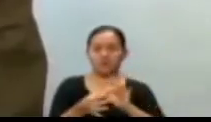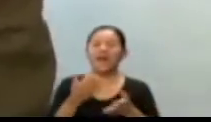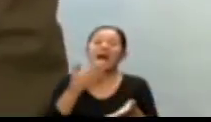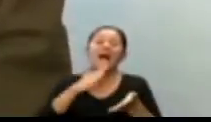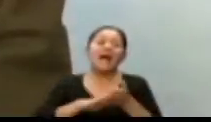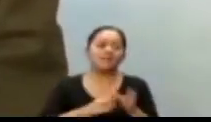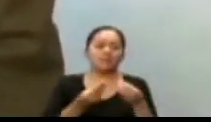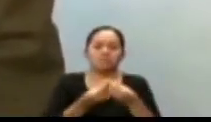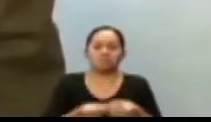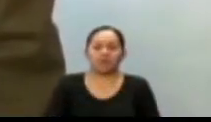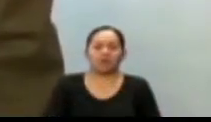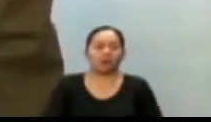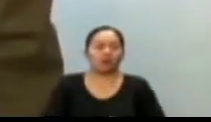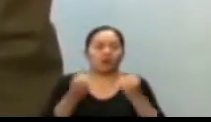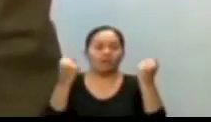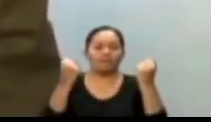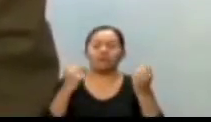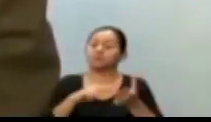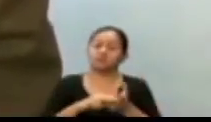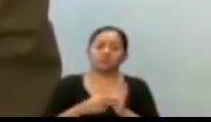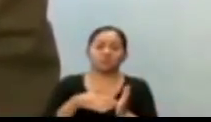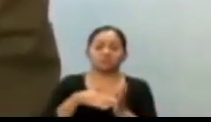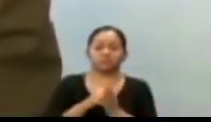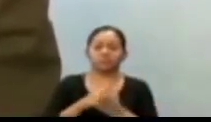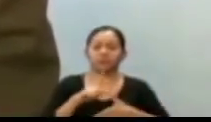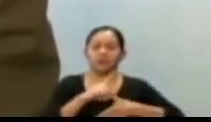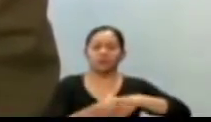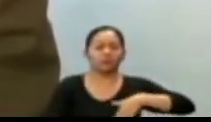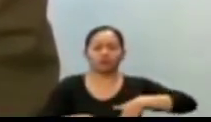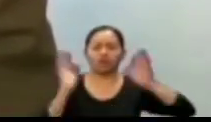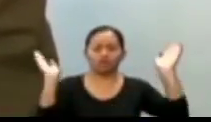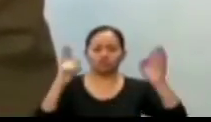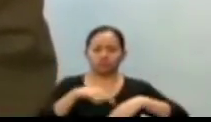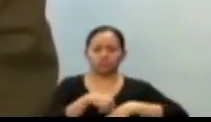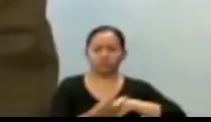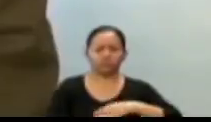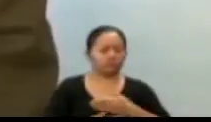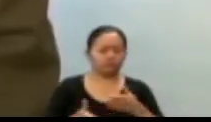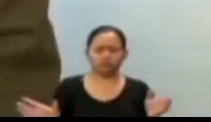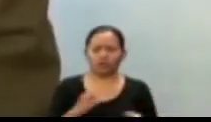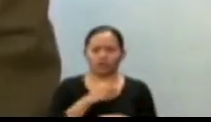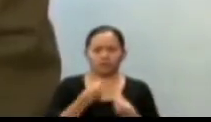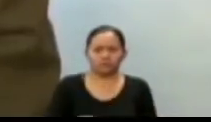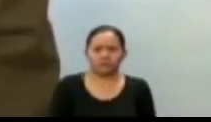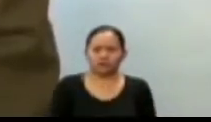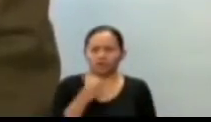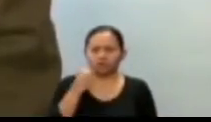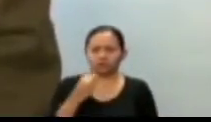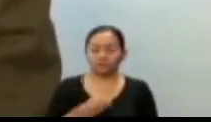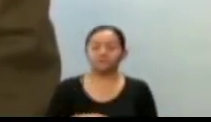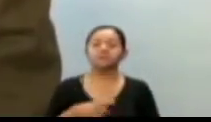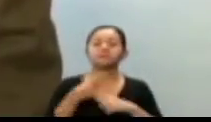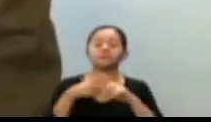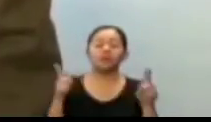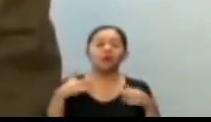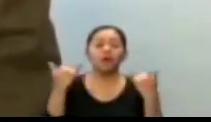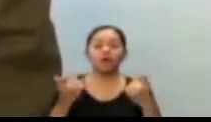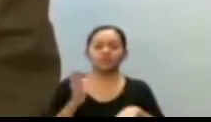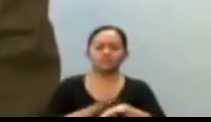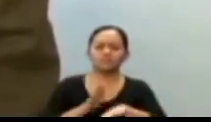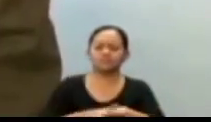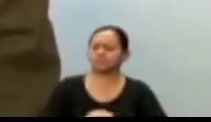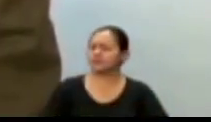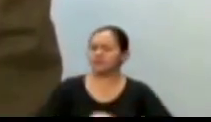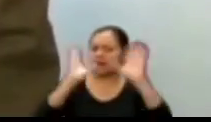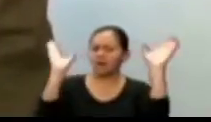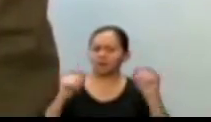fracturarse, significaría una derrota para el conjunto de la tendencia de América Latina. Consecuentemente, el llamado es claro, el